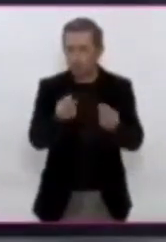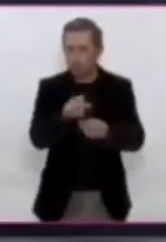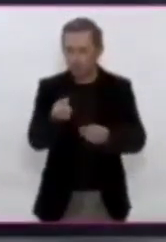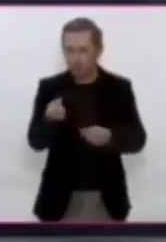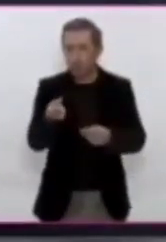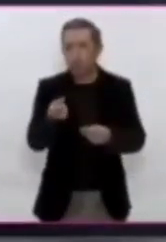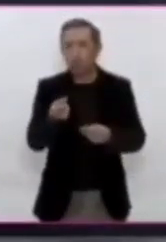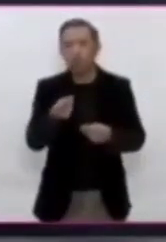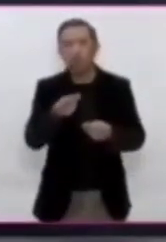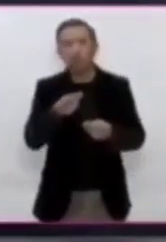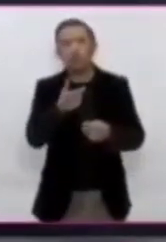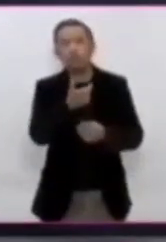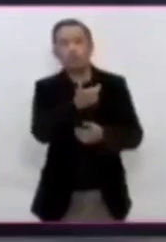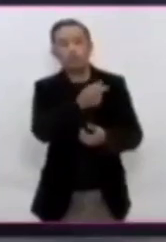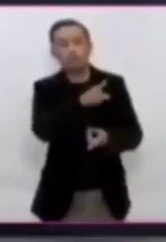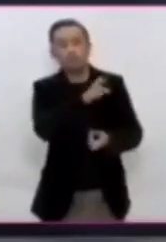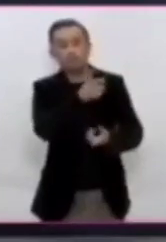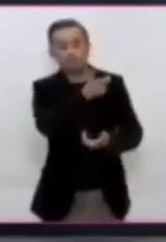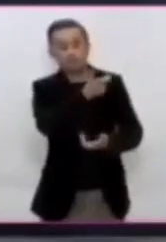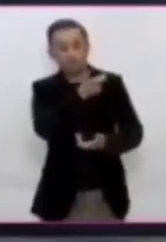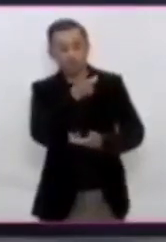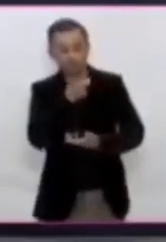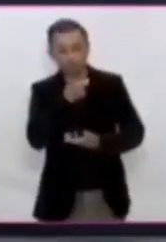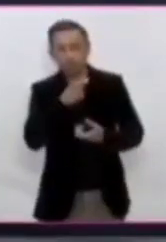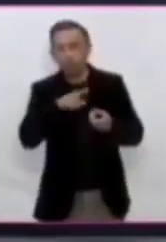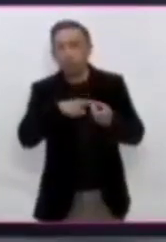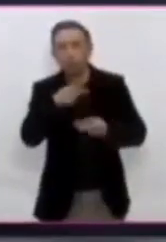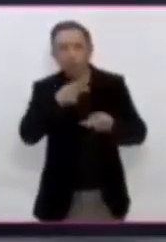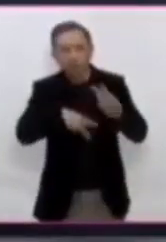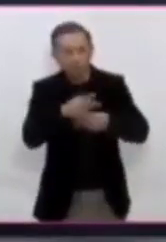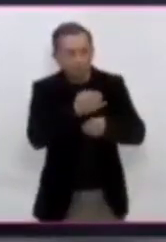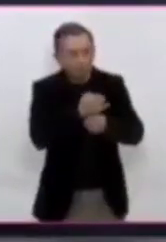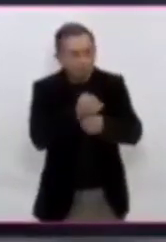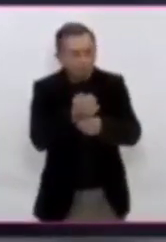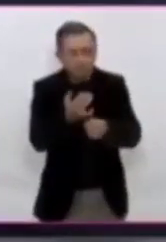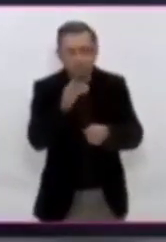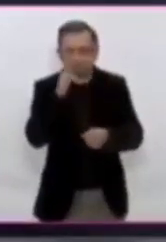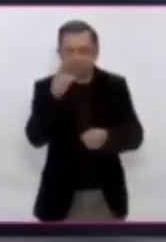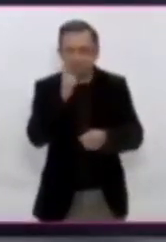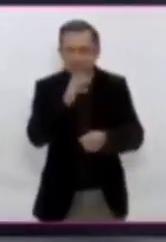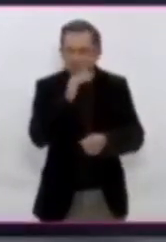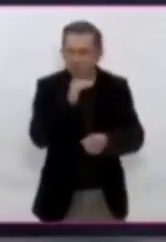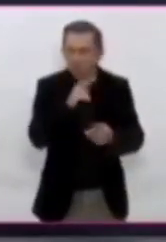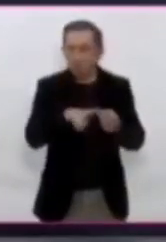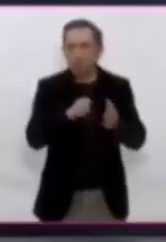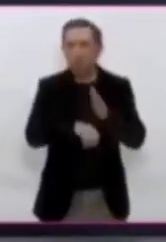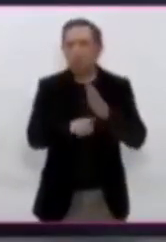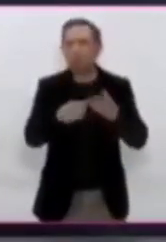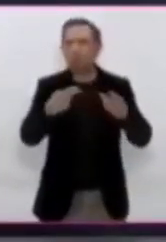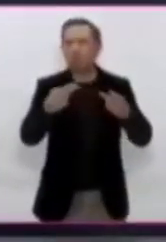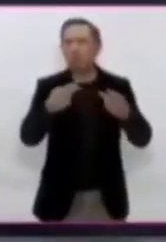recursos que no se logra identificar su origen, es decir, hubo proveedores, hubo